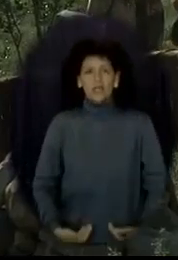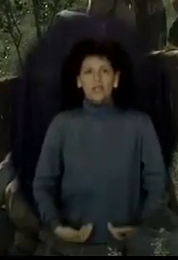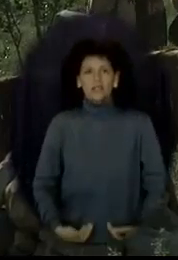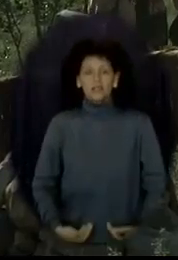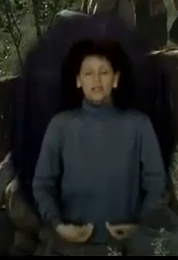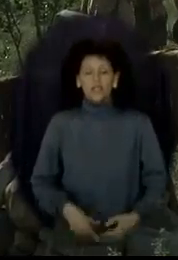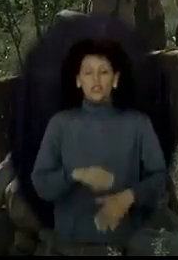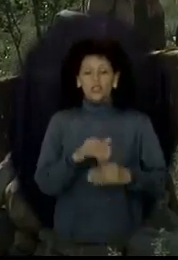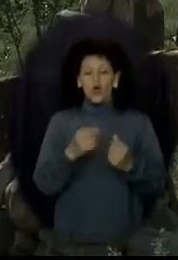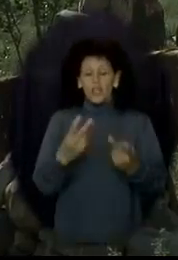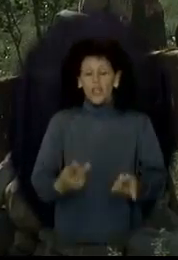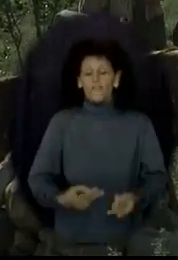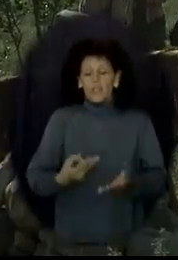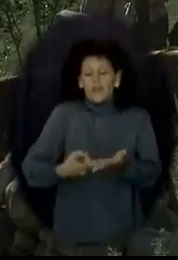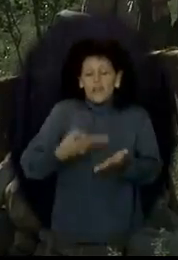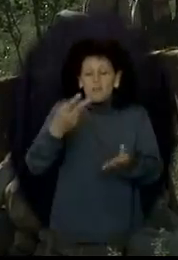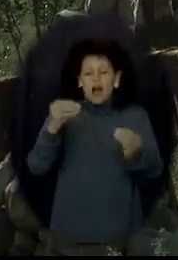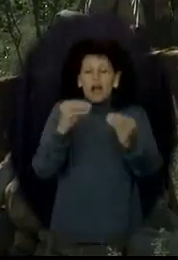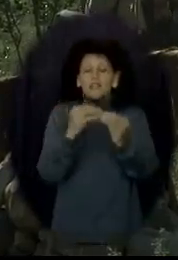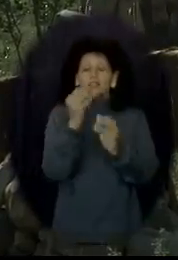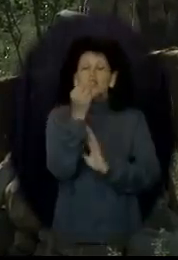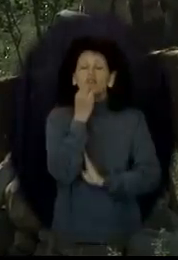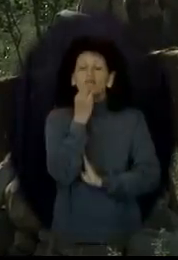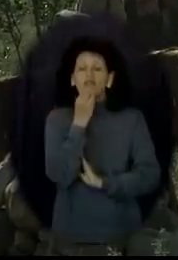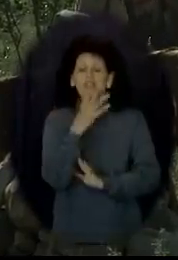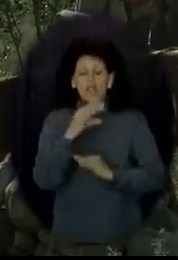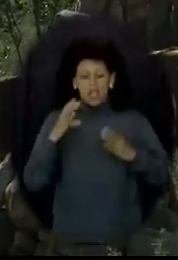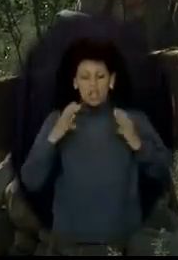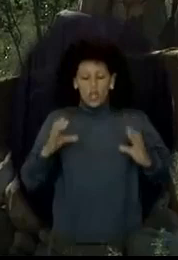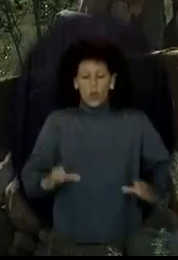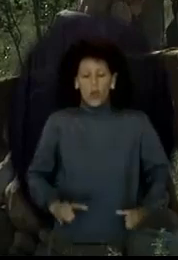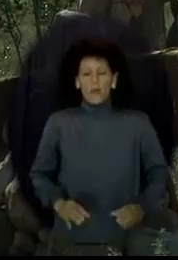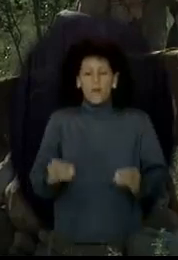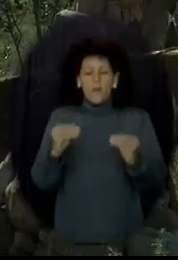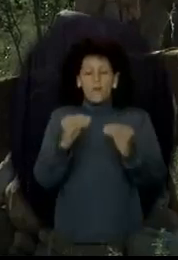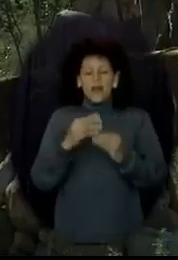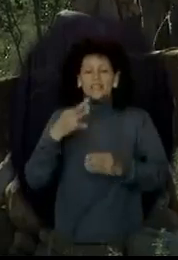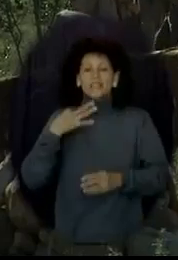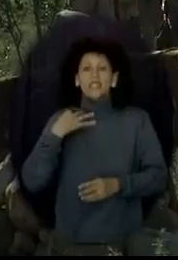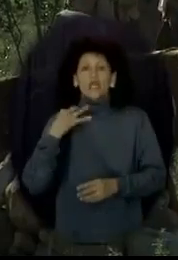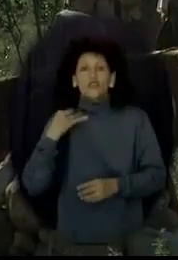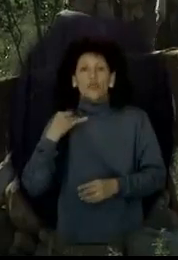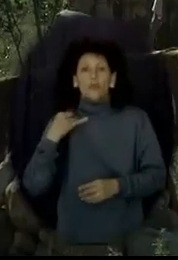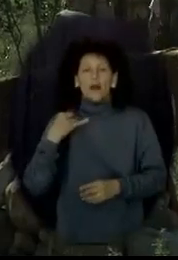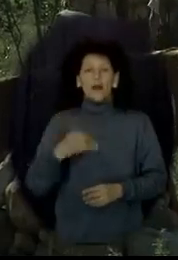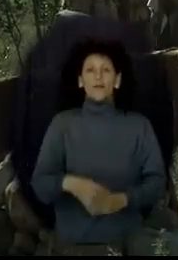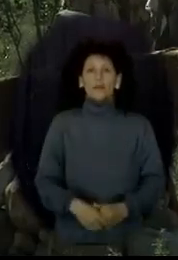ponerse. La vida vale más que la comida, y el cuerpo más que la ropa.